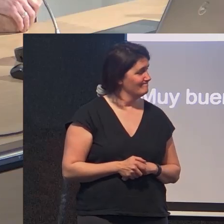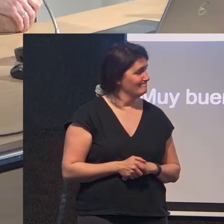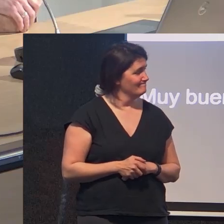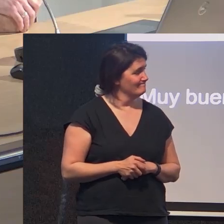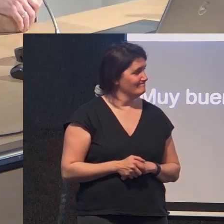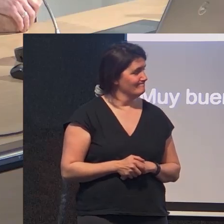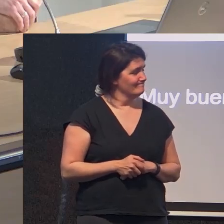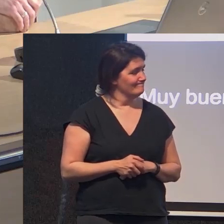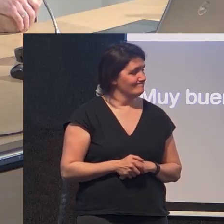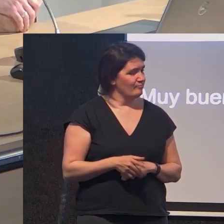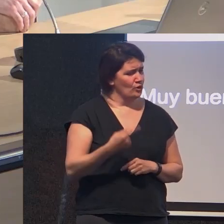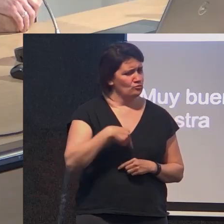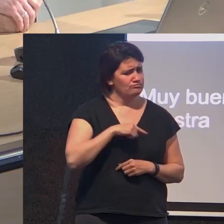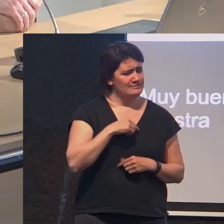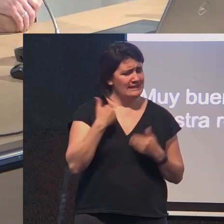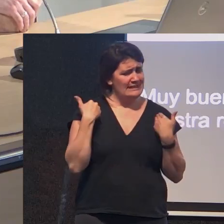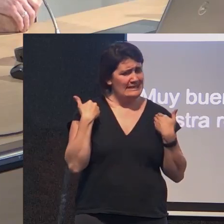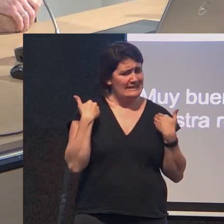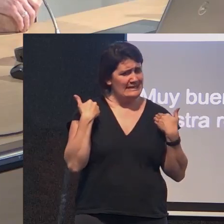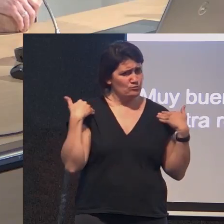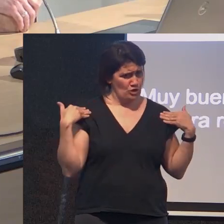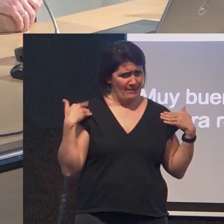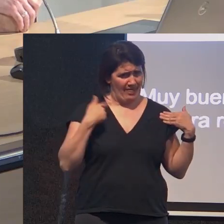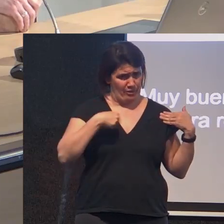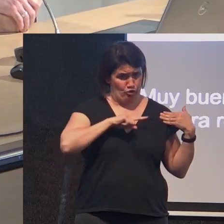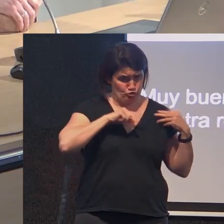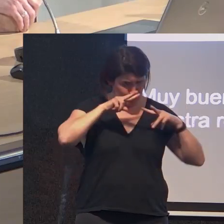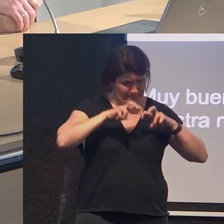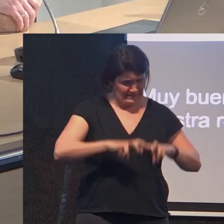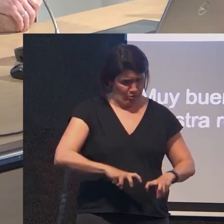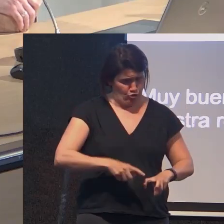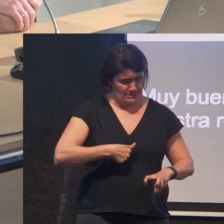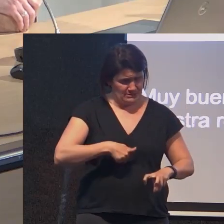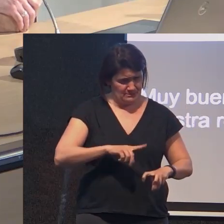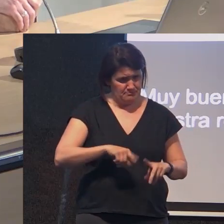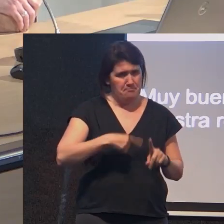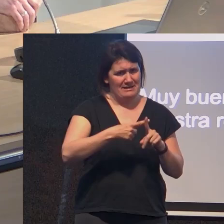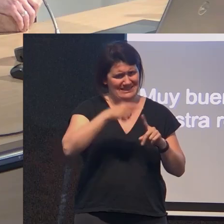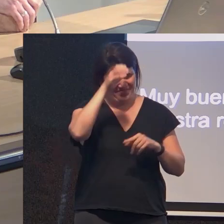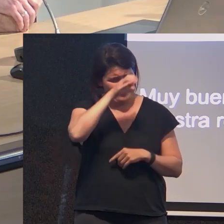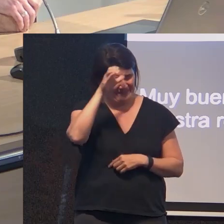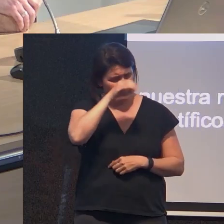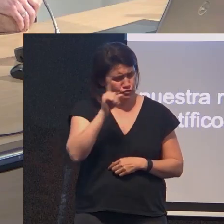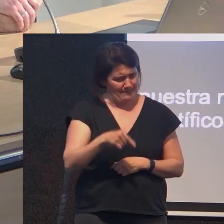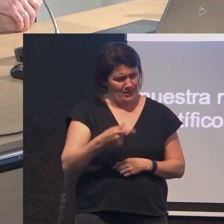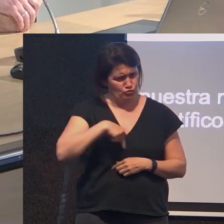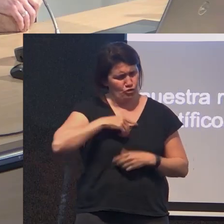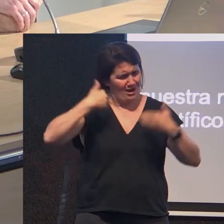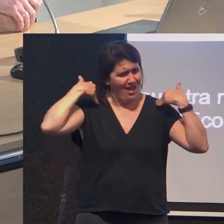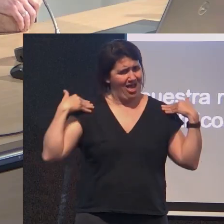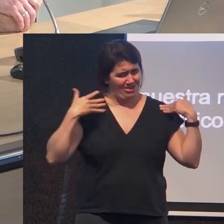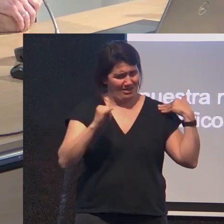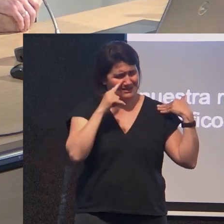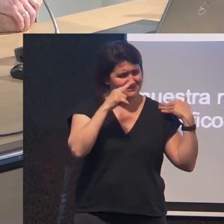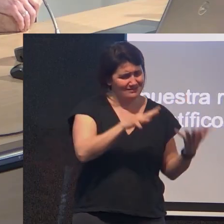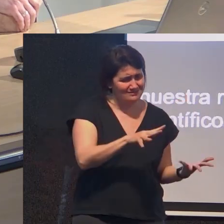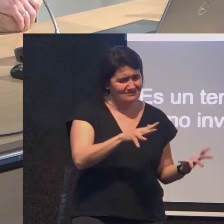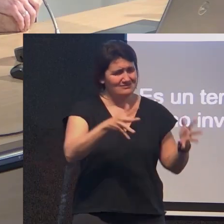Parte de nuestra responsabilidad como investigadores y como científicos es